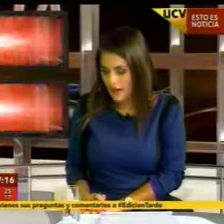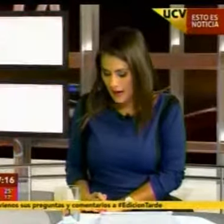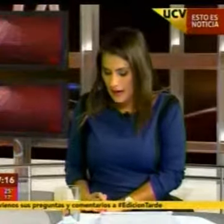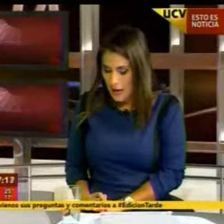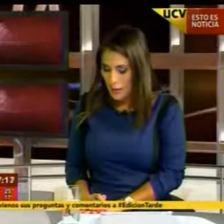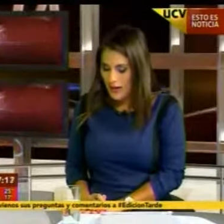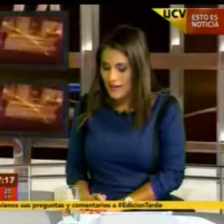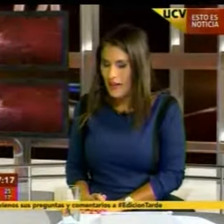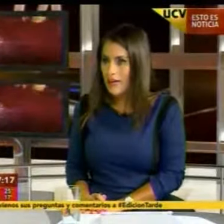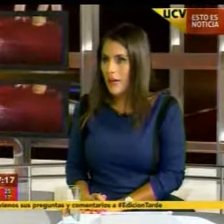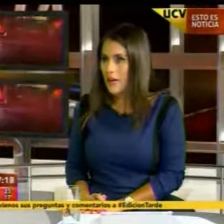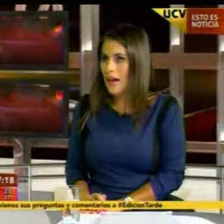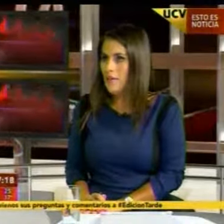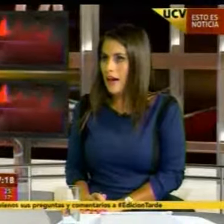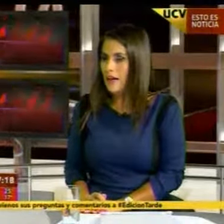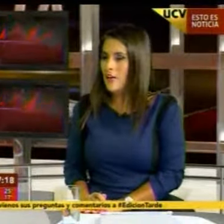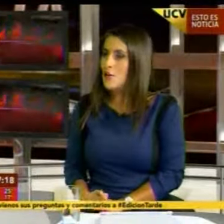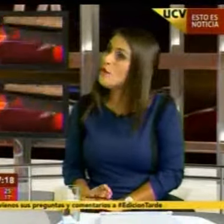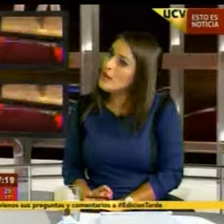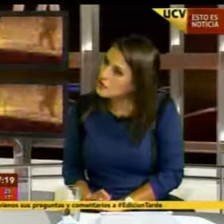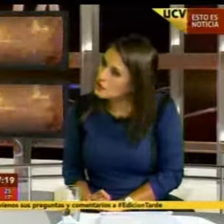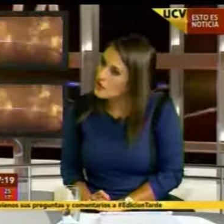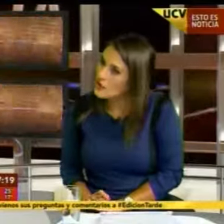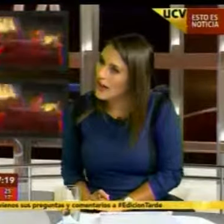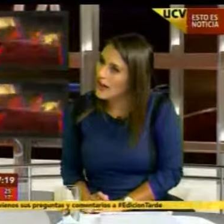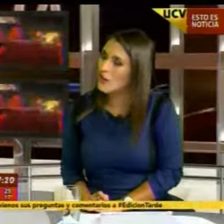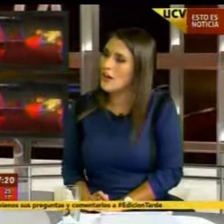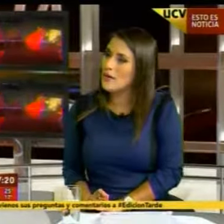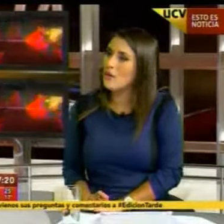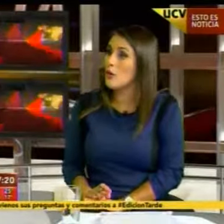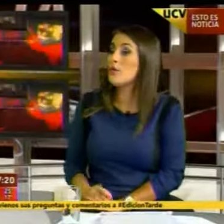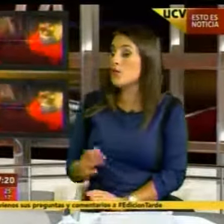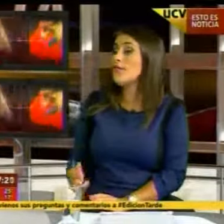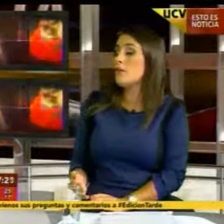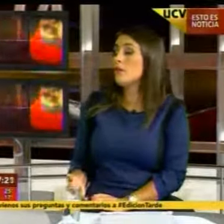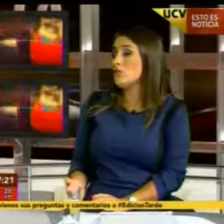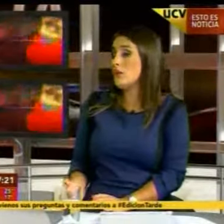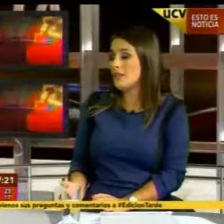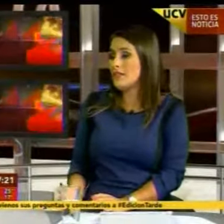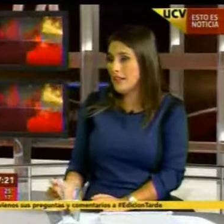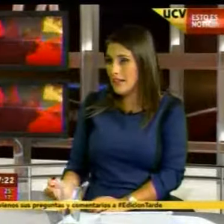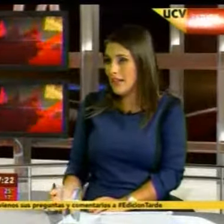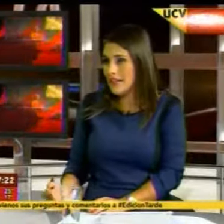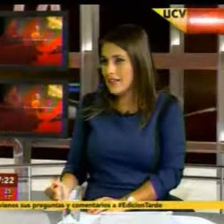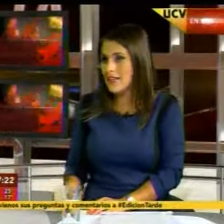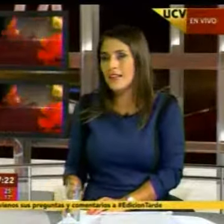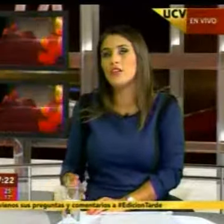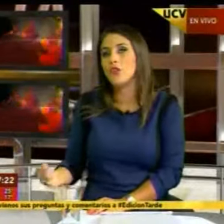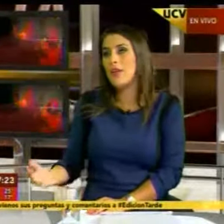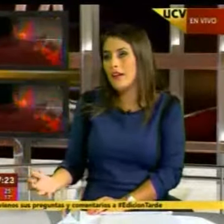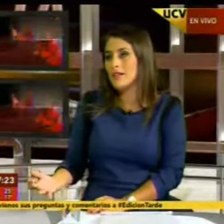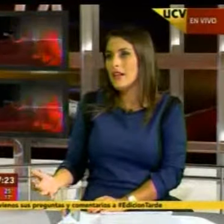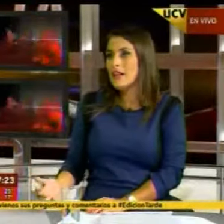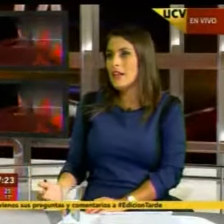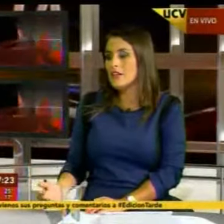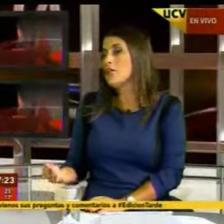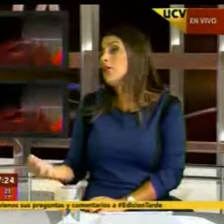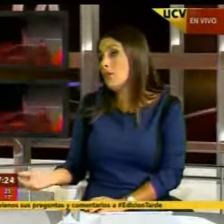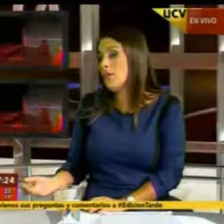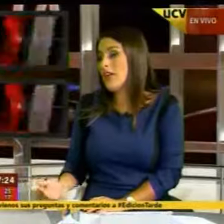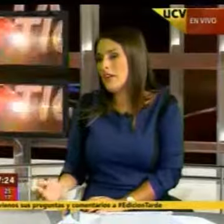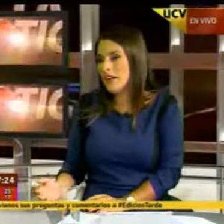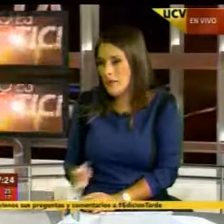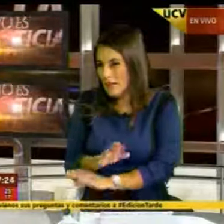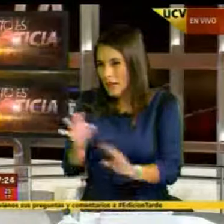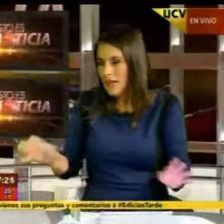No vemos a Nicolás Maduro, pero sí vemos a su representante, el canciller, que de todas maneras se dio el tiempo para venir a pesar de las dificultades